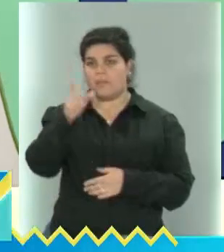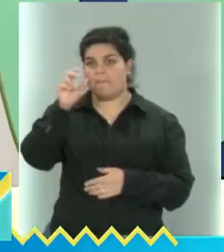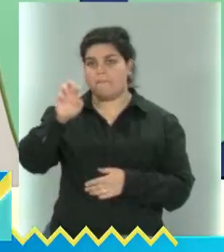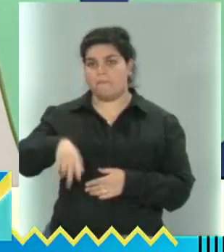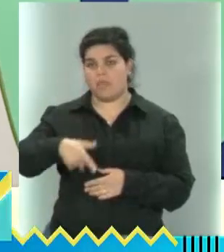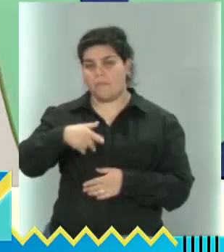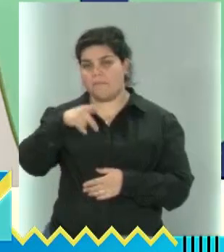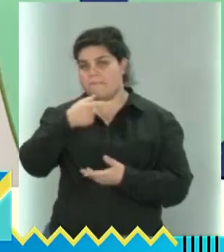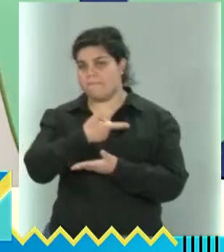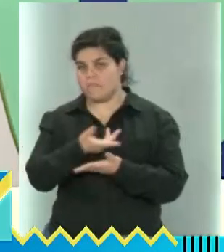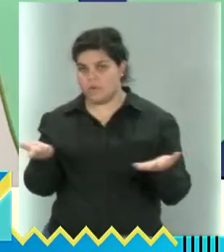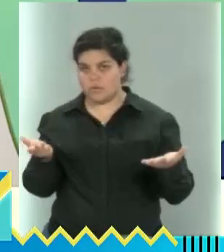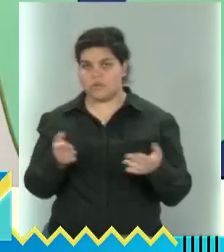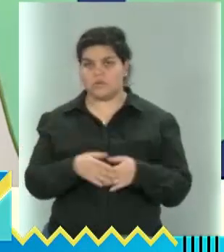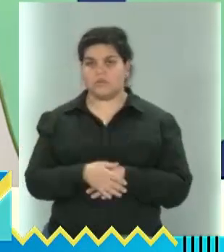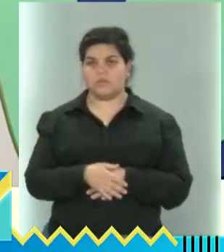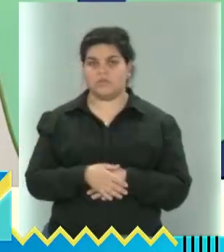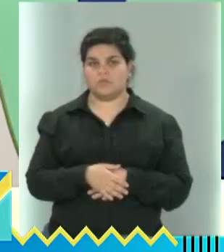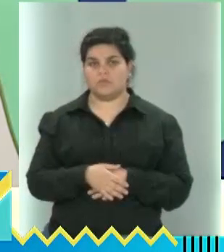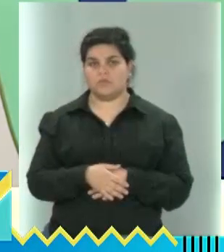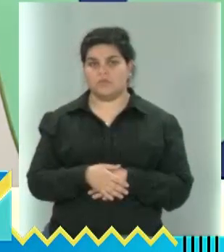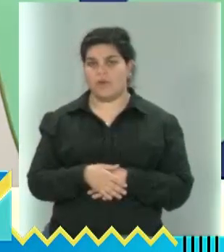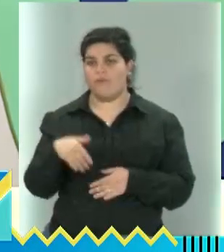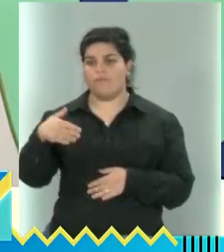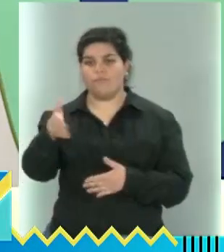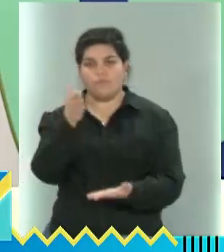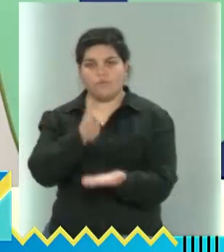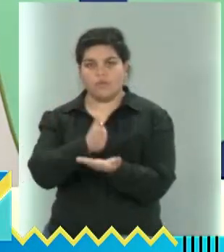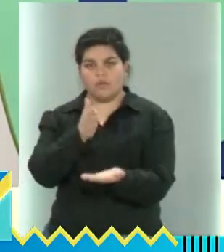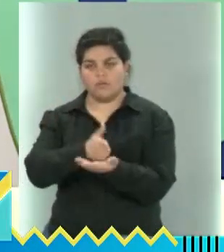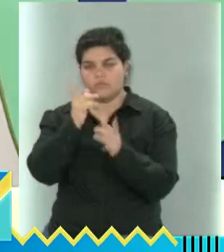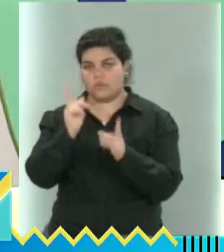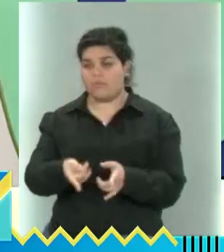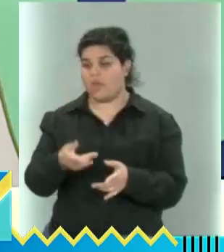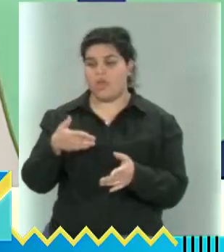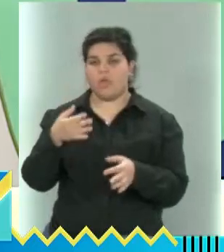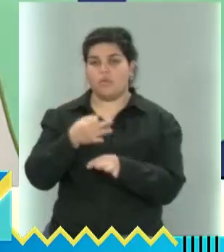siempre impactan en un derecho como la educación.